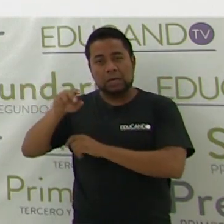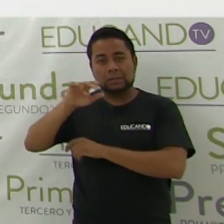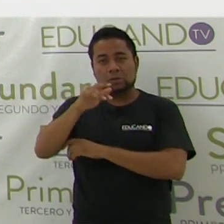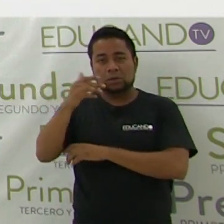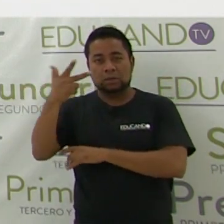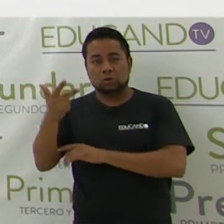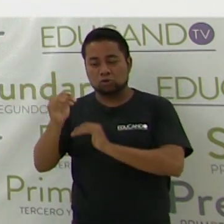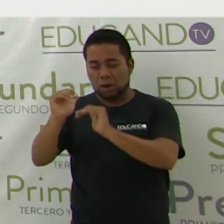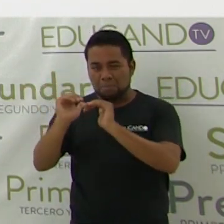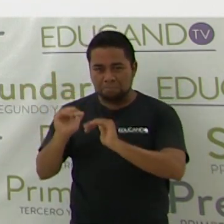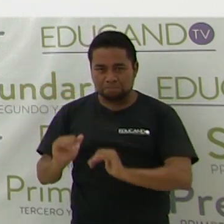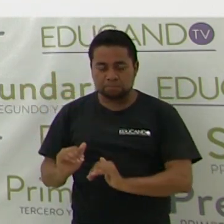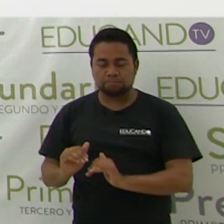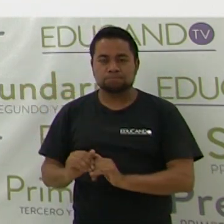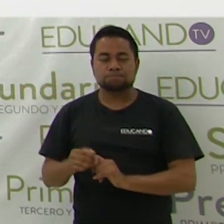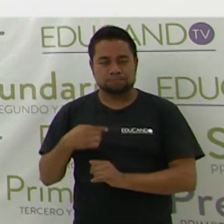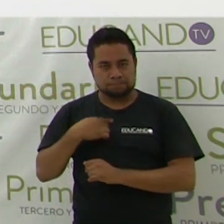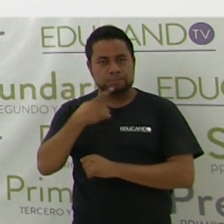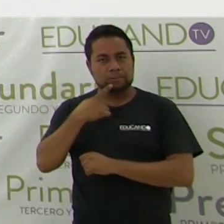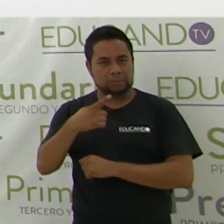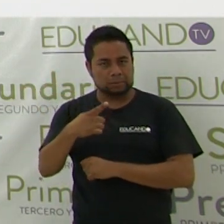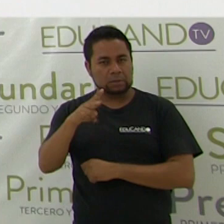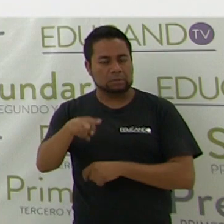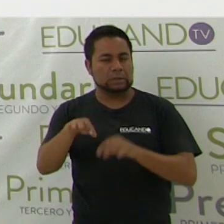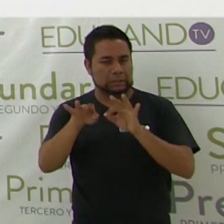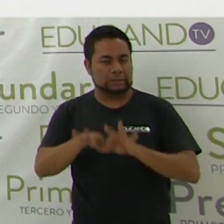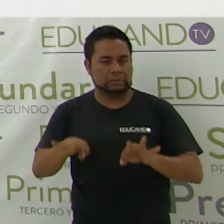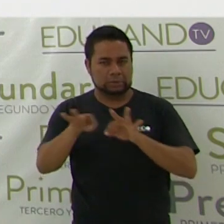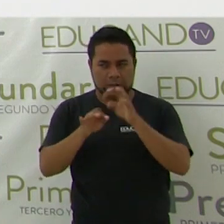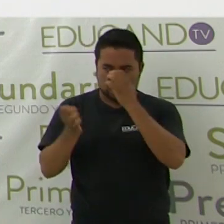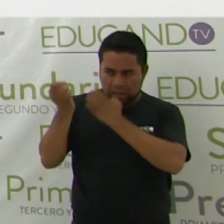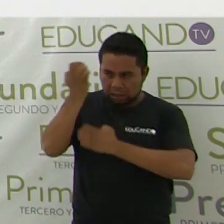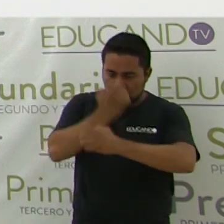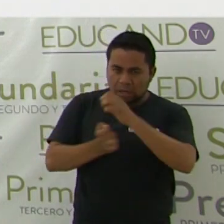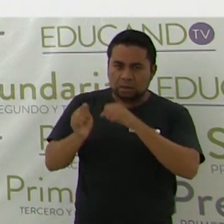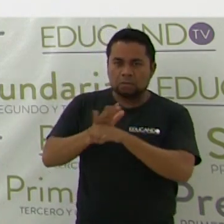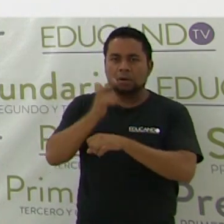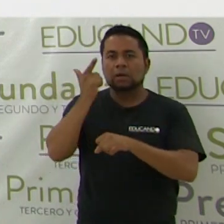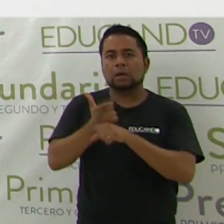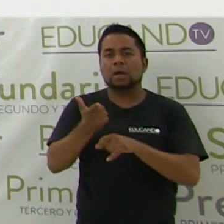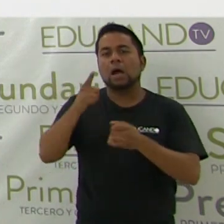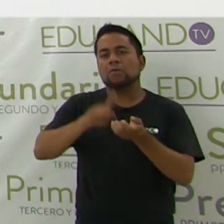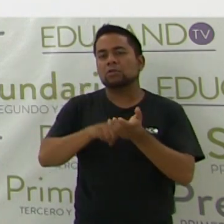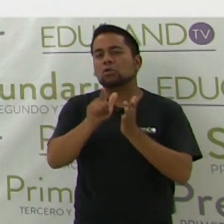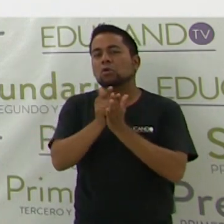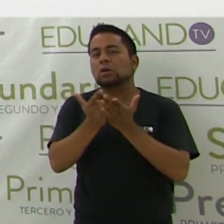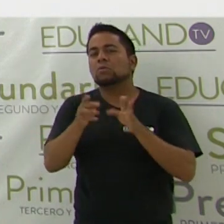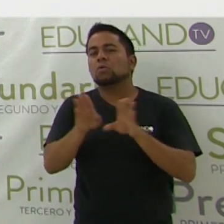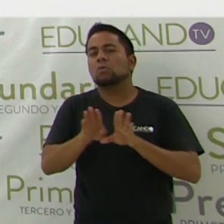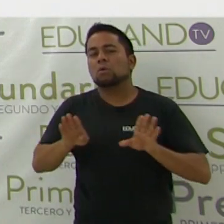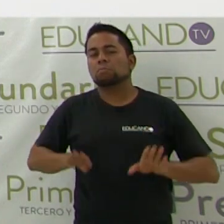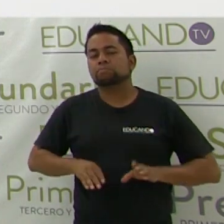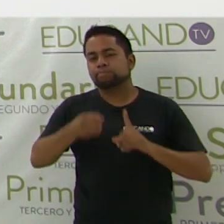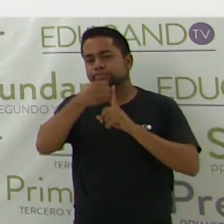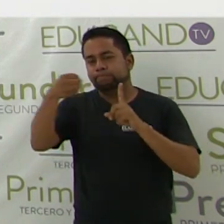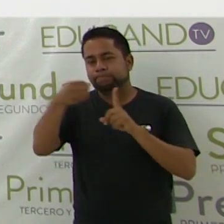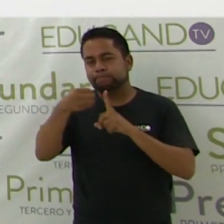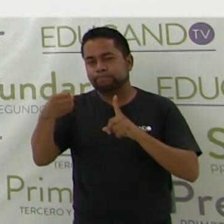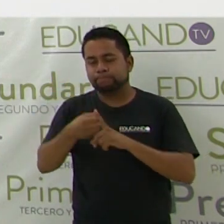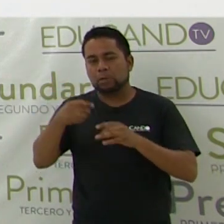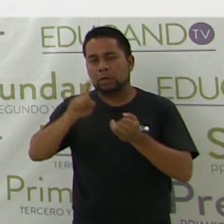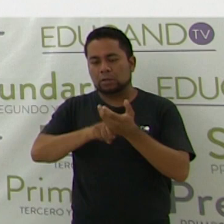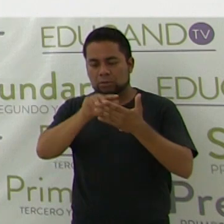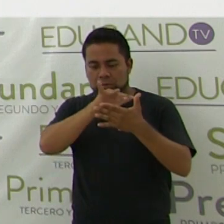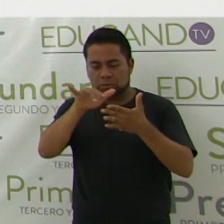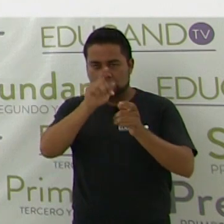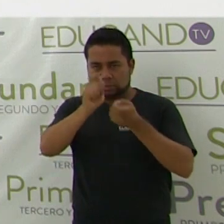subcapítulos. Les digo que todo esto es importante analizar porque nos vamos dando cuenta de la estructura de un libro y la estructura de un texto.